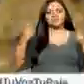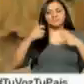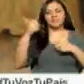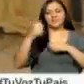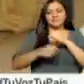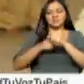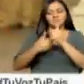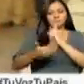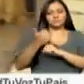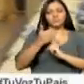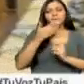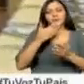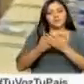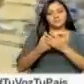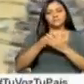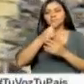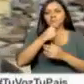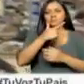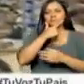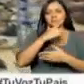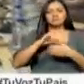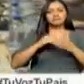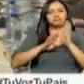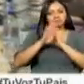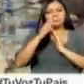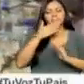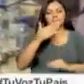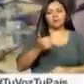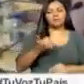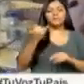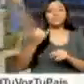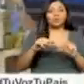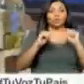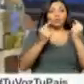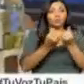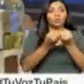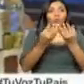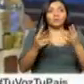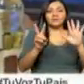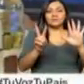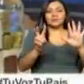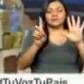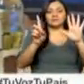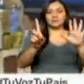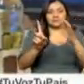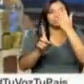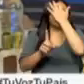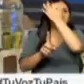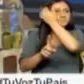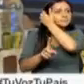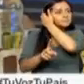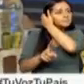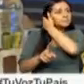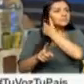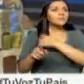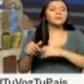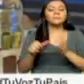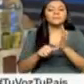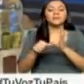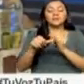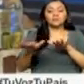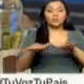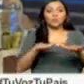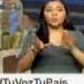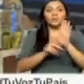ganada. Esta cita reunió a los colectivos de 76 organizaciones. La ministra coordinadora de Desarrollo Social, Gabriela